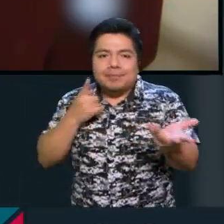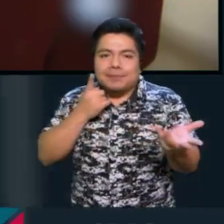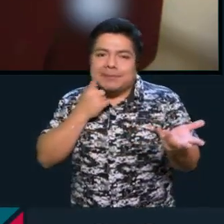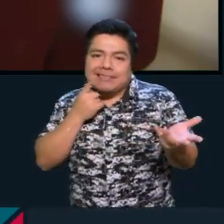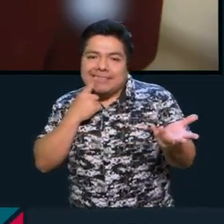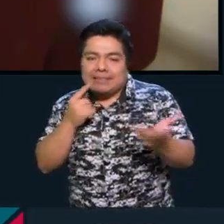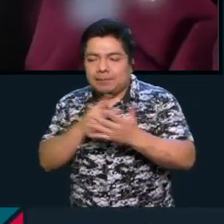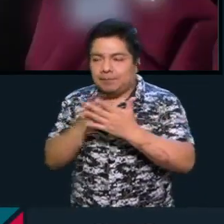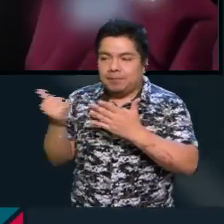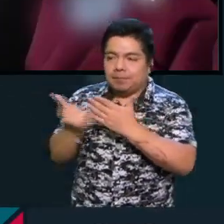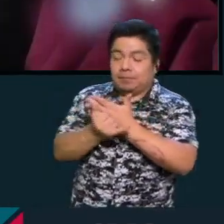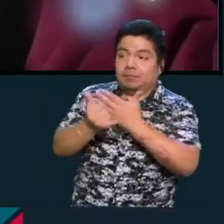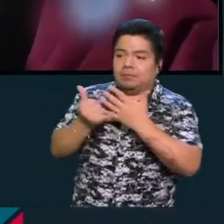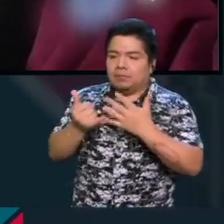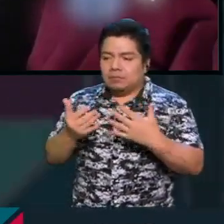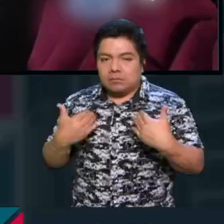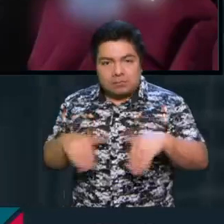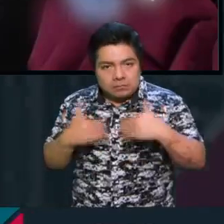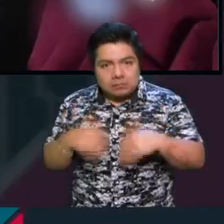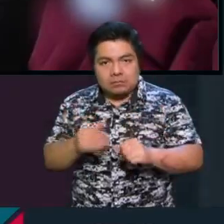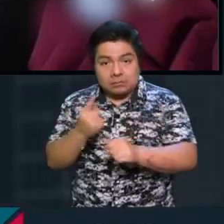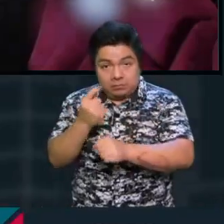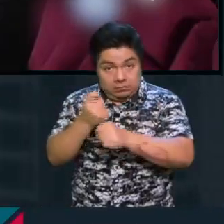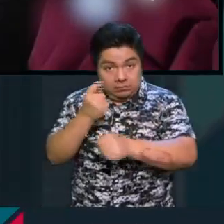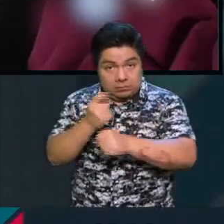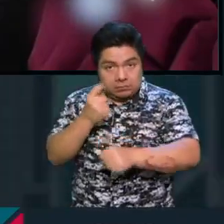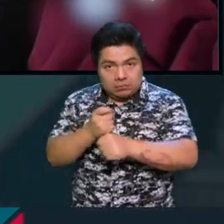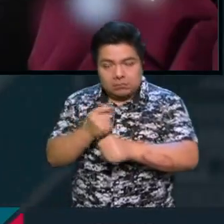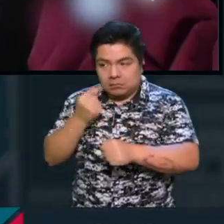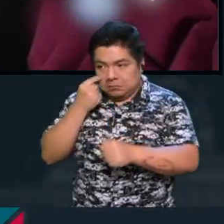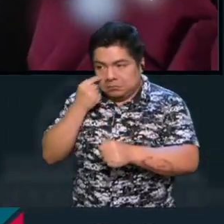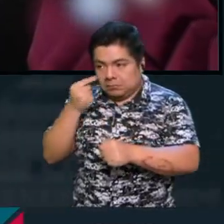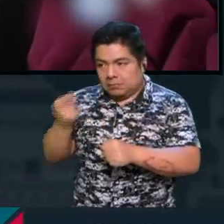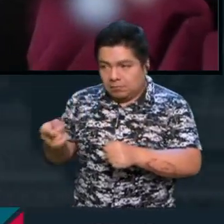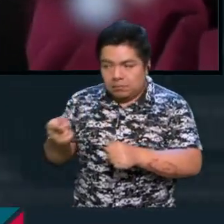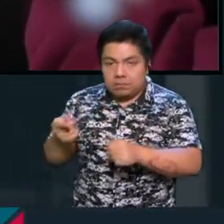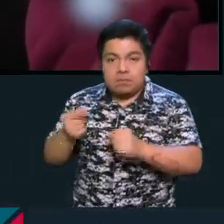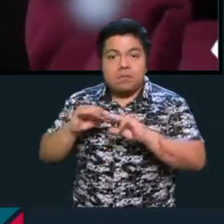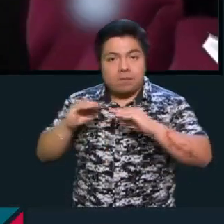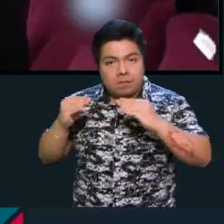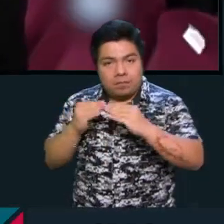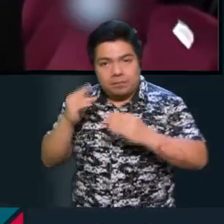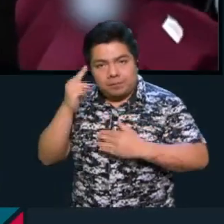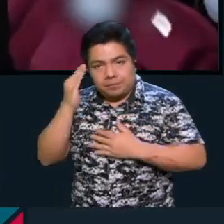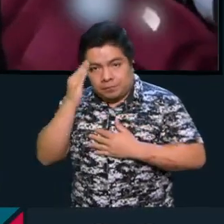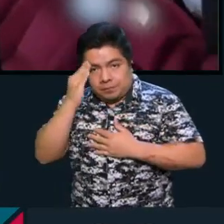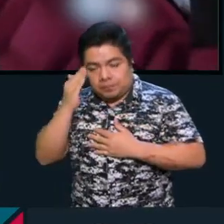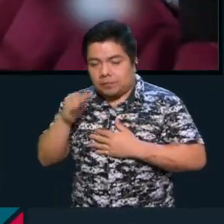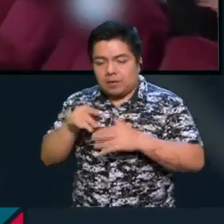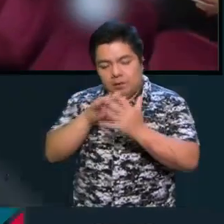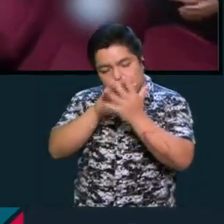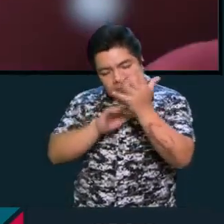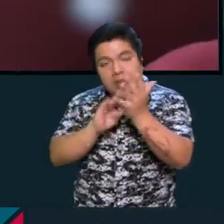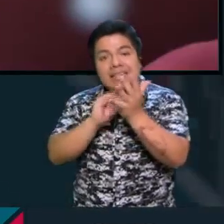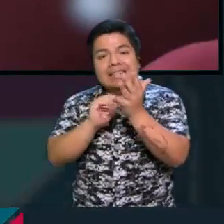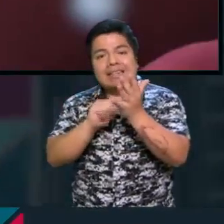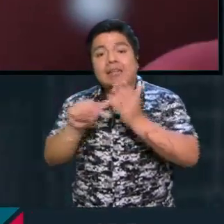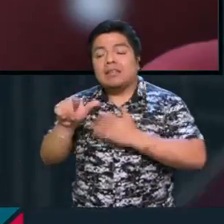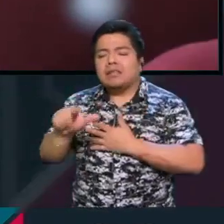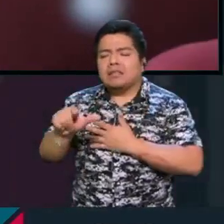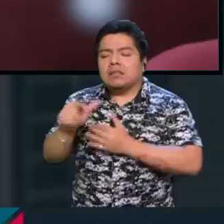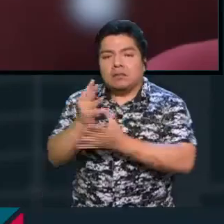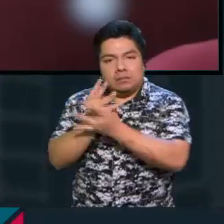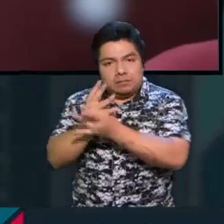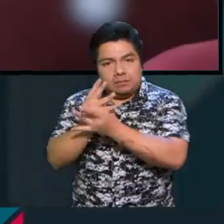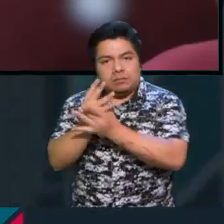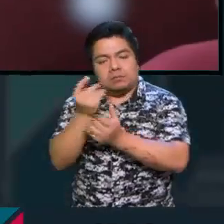de resolución son increíbles. Para empezar, señala el ministro en la página 17 de su proyecto que es